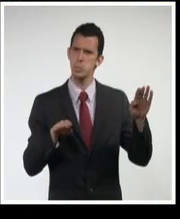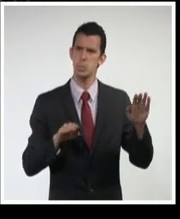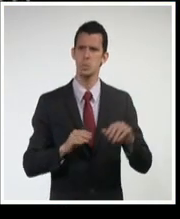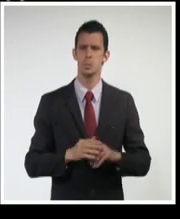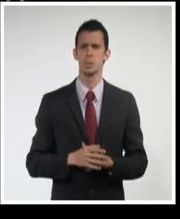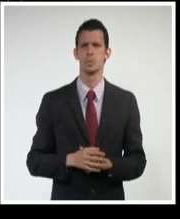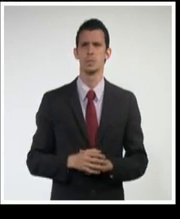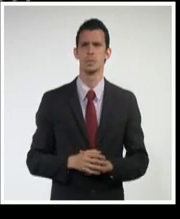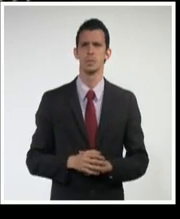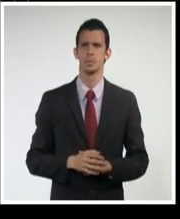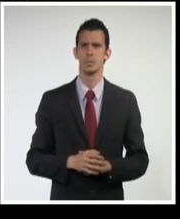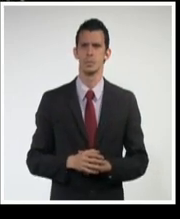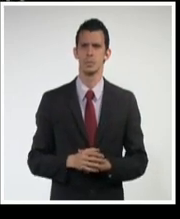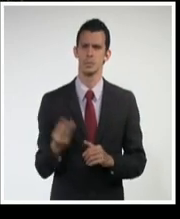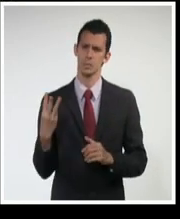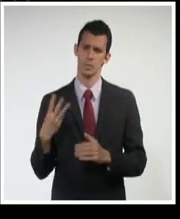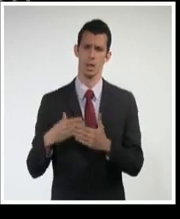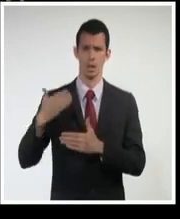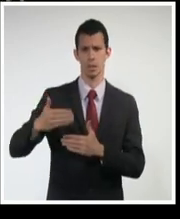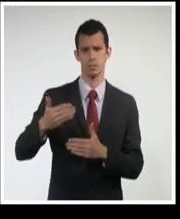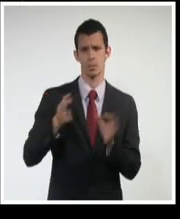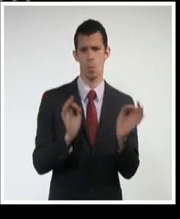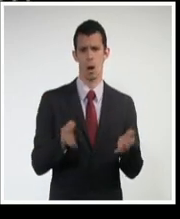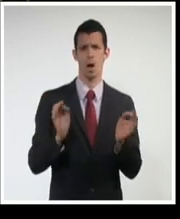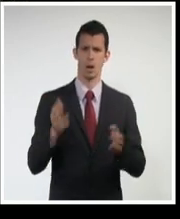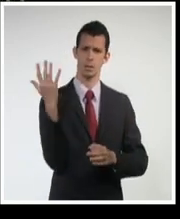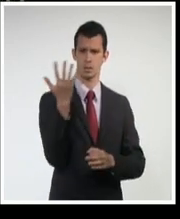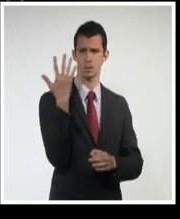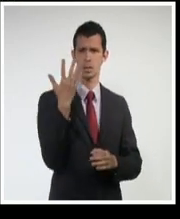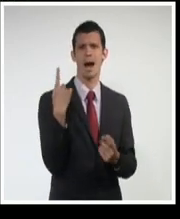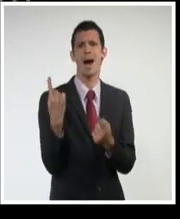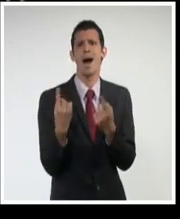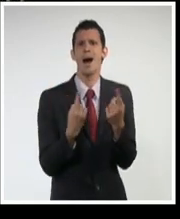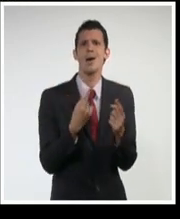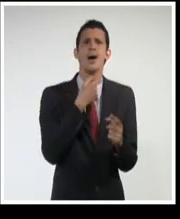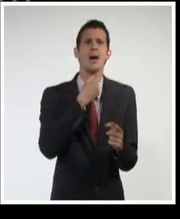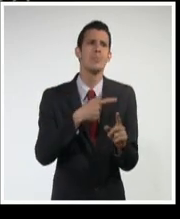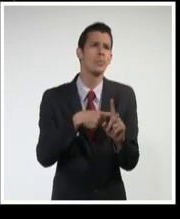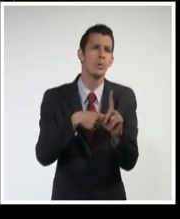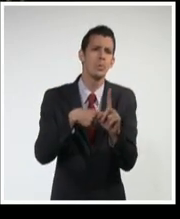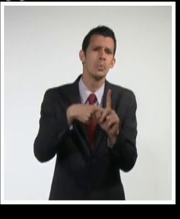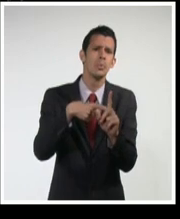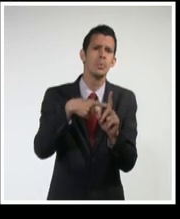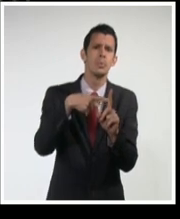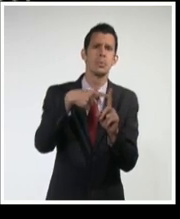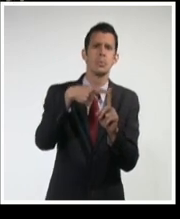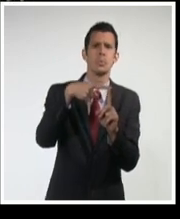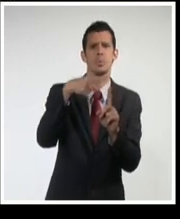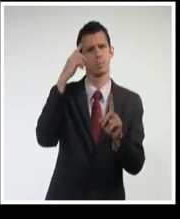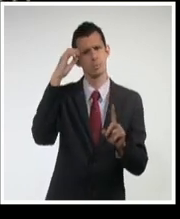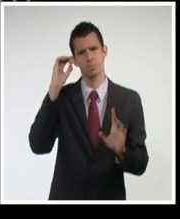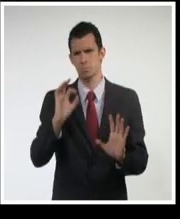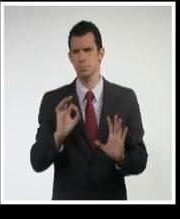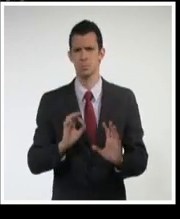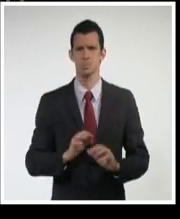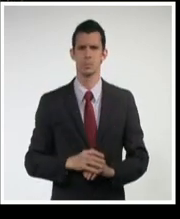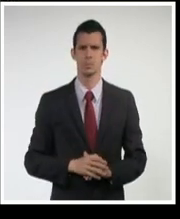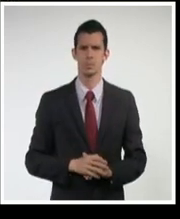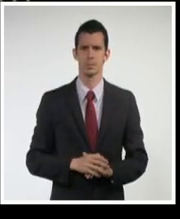mantienen con poca variación las condiciones del tiempo con un ligero ascenso gradual de las temperaturas extremas y observen que solo se